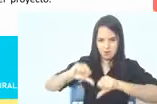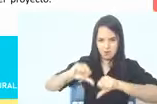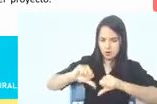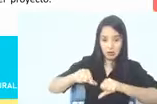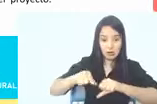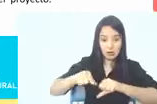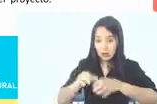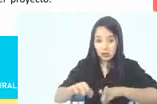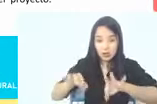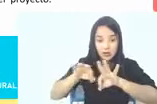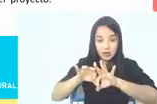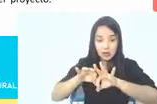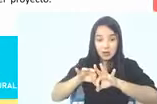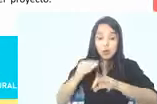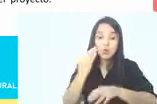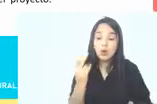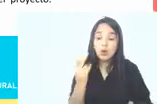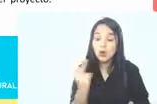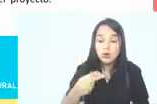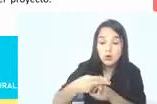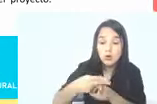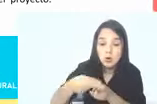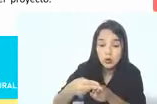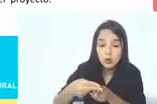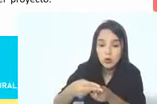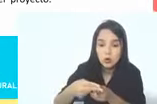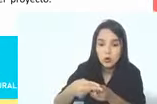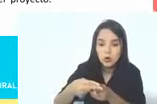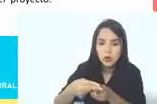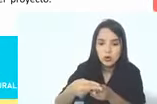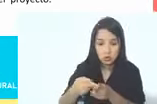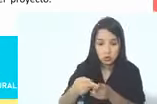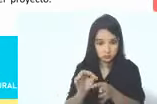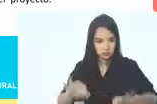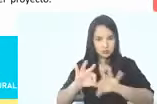encuentro que se va a realizar